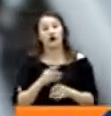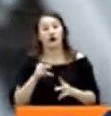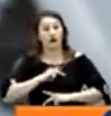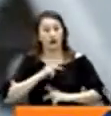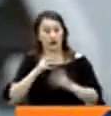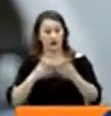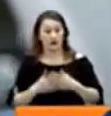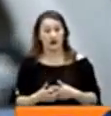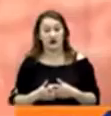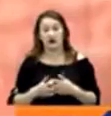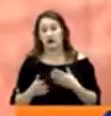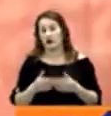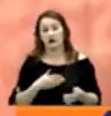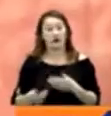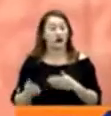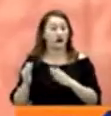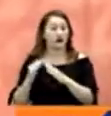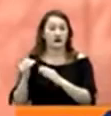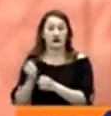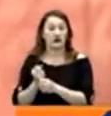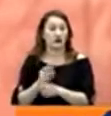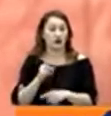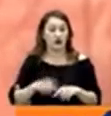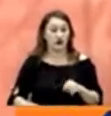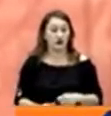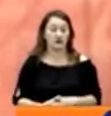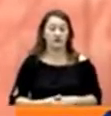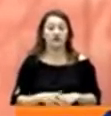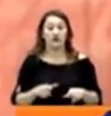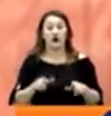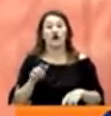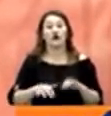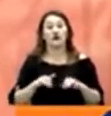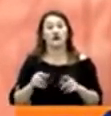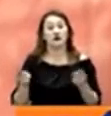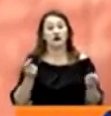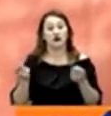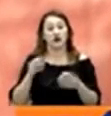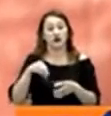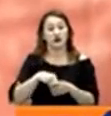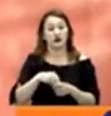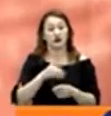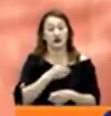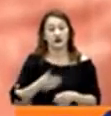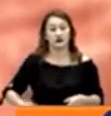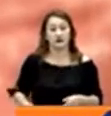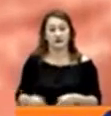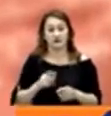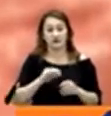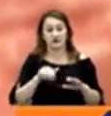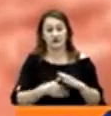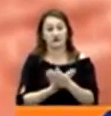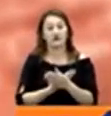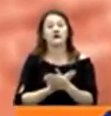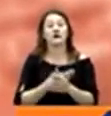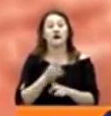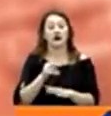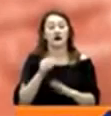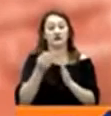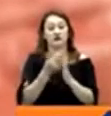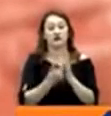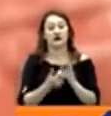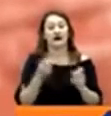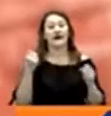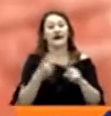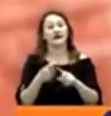posibilidad de trabajar desde casa. La Oficina de Control Interno Disciplinario de la Presidencia de la República le formuló pliego de cargos al exasesor